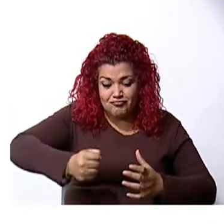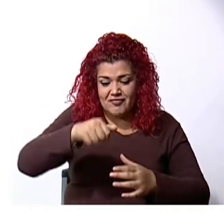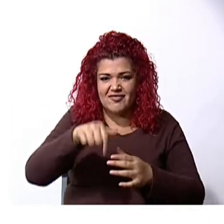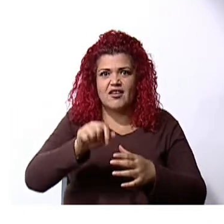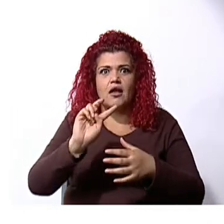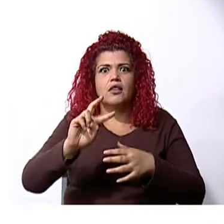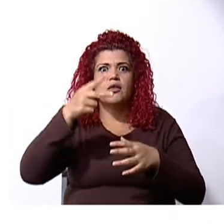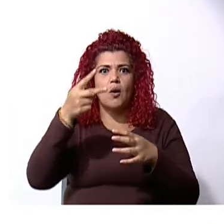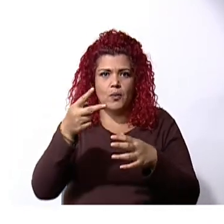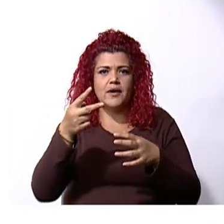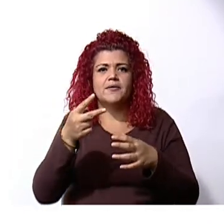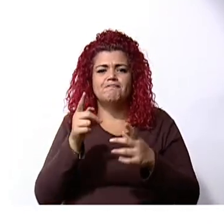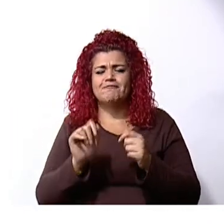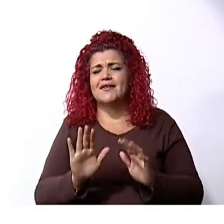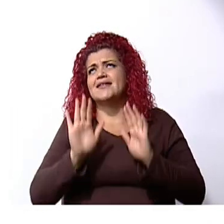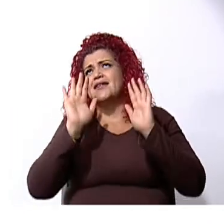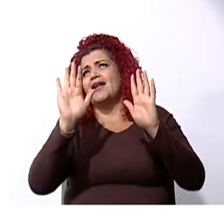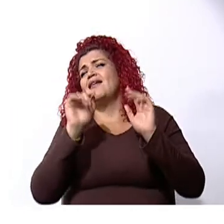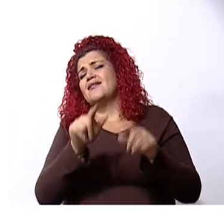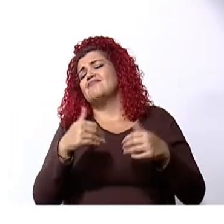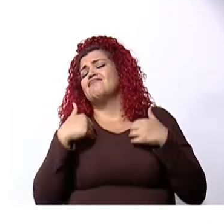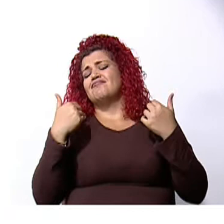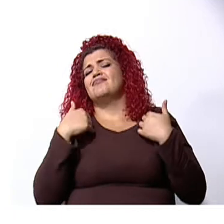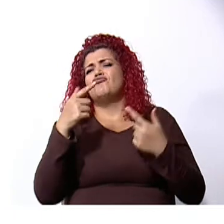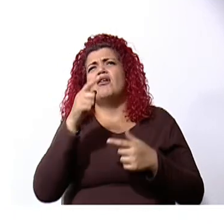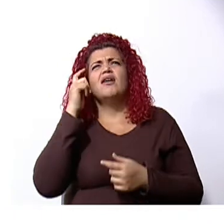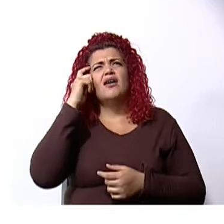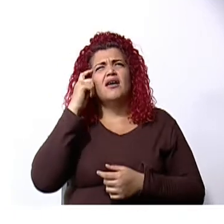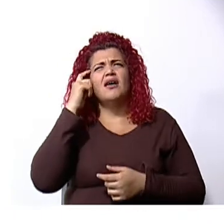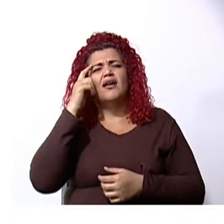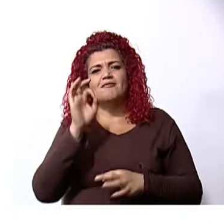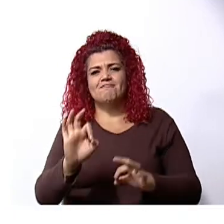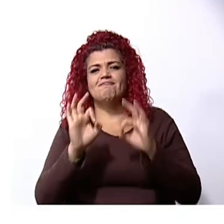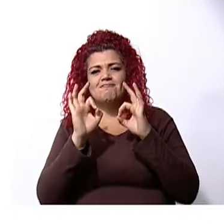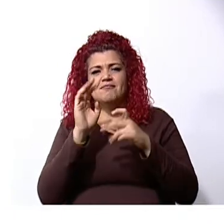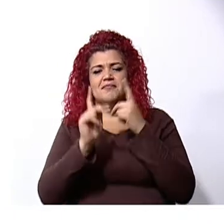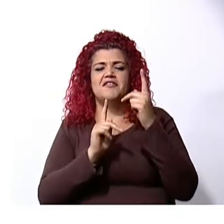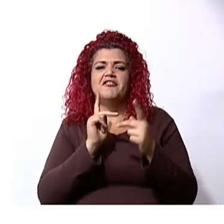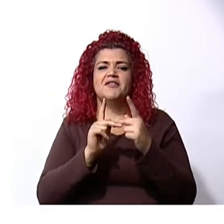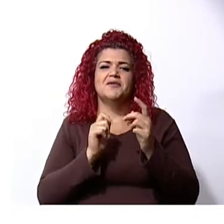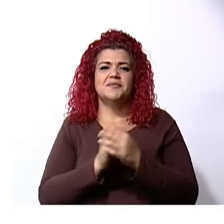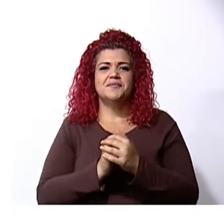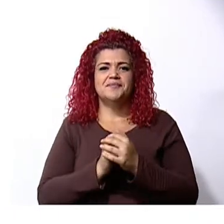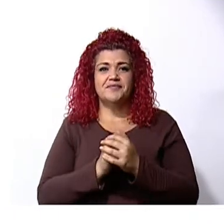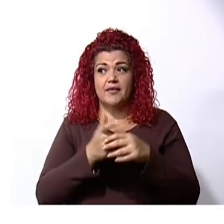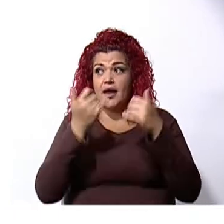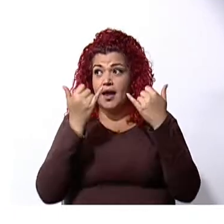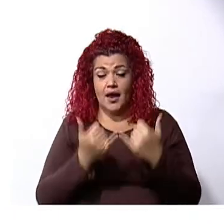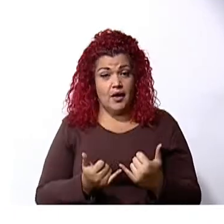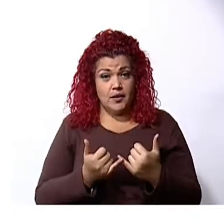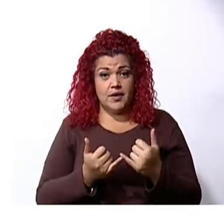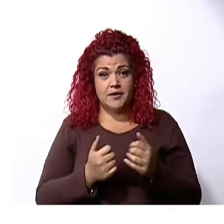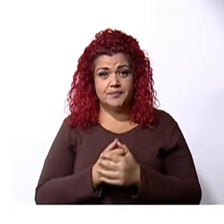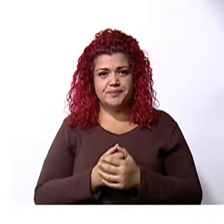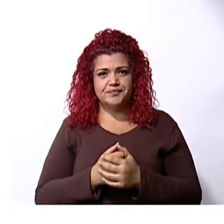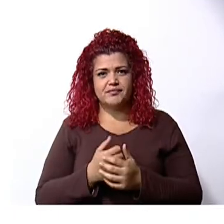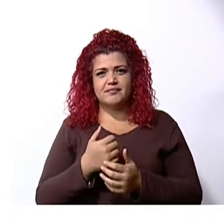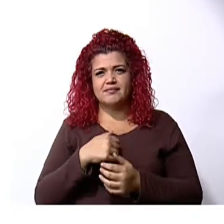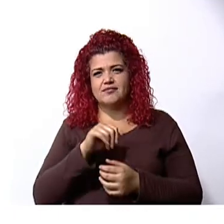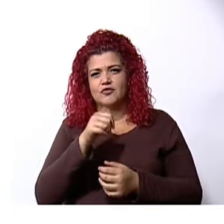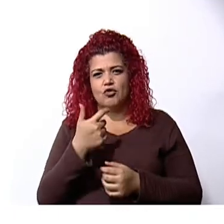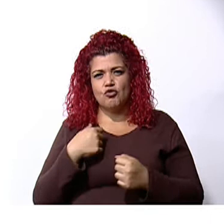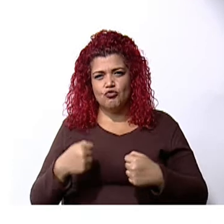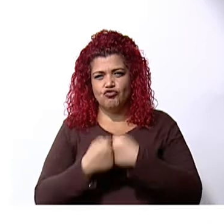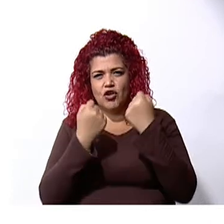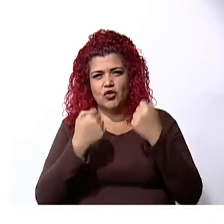Uy, excelente, los felicito, ese cálculo mental está perfecto. Ahora, les tengo otro